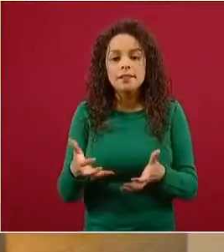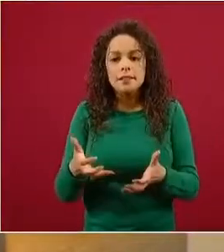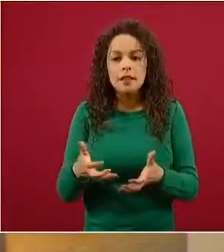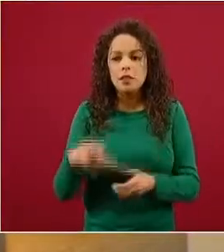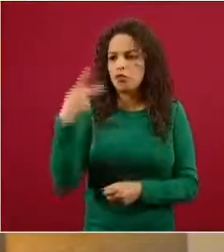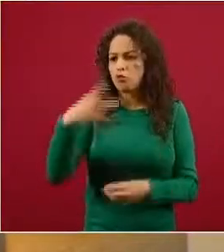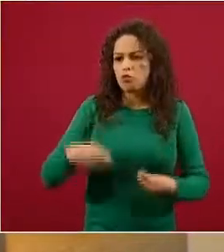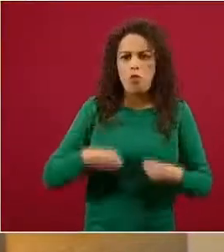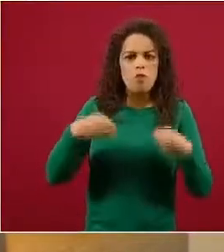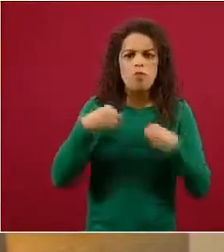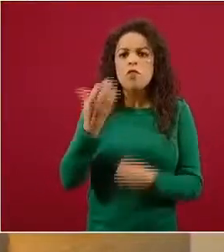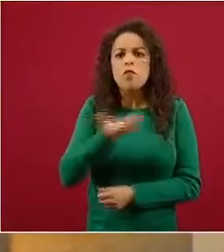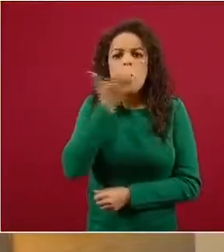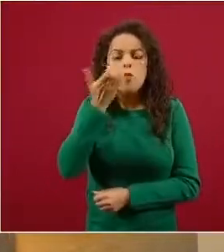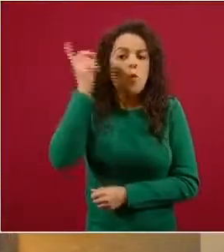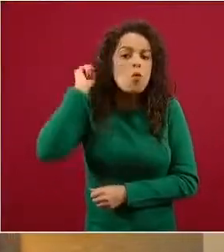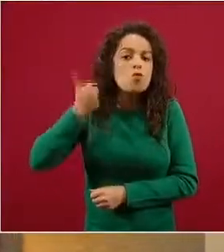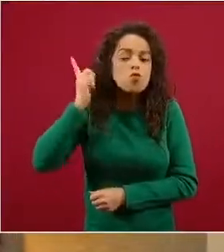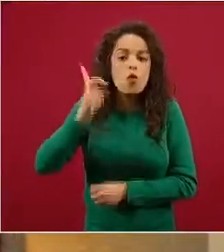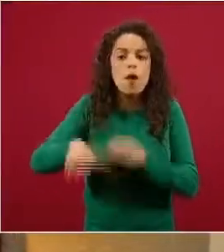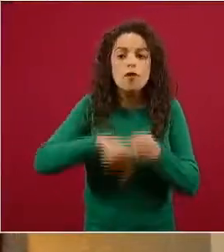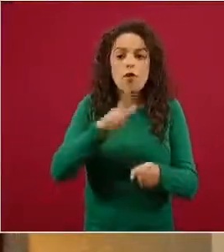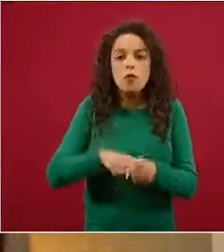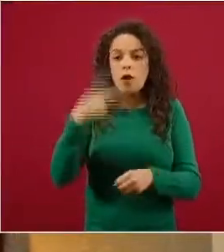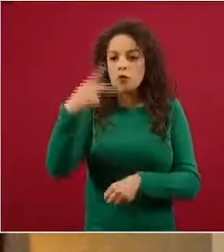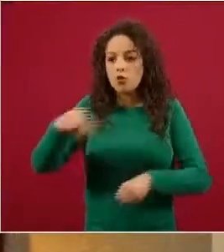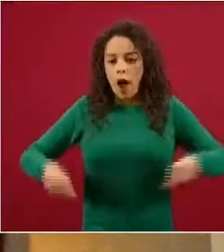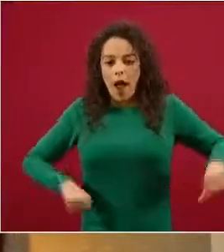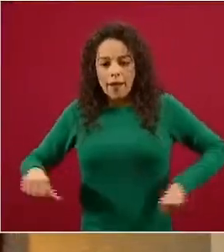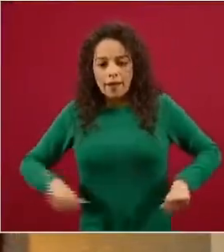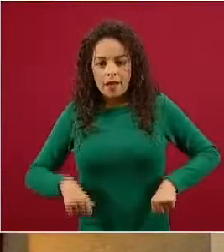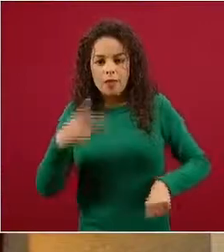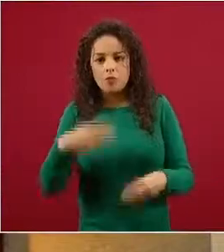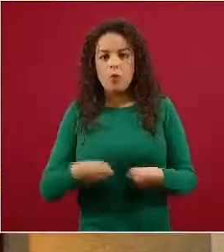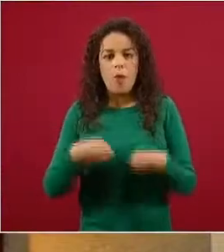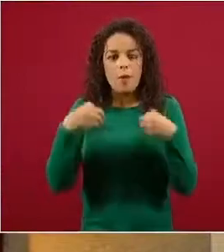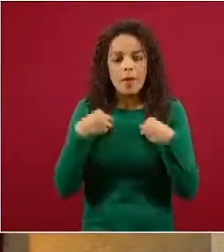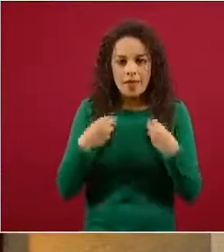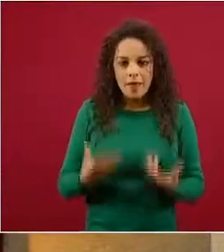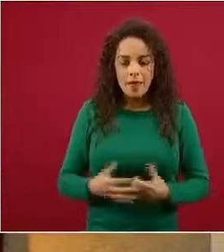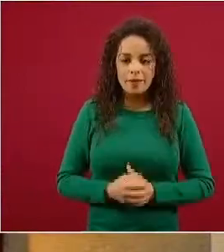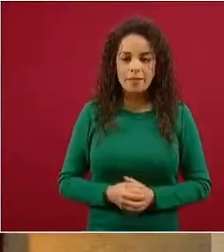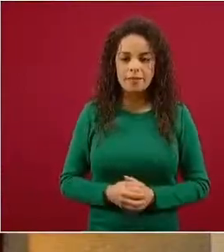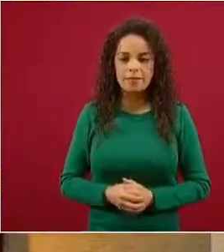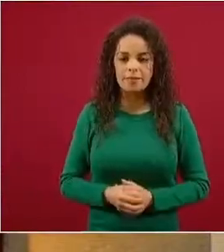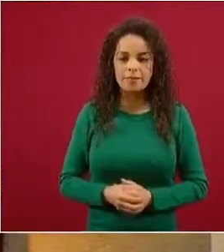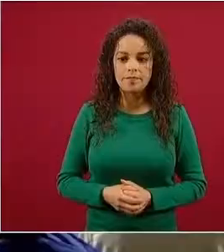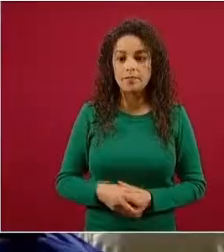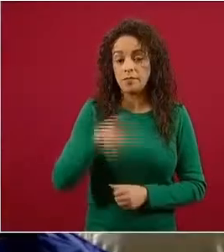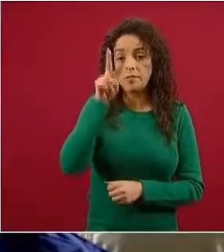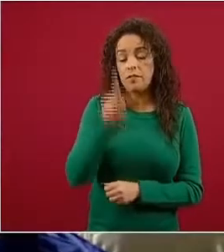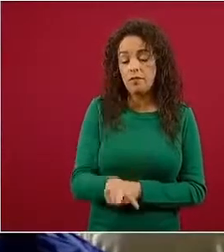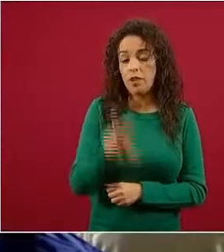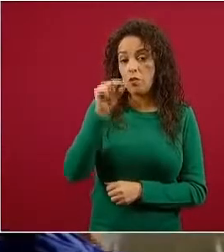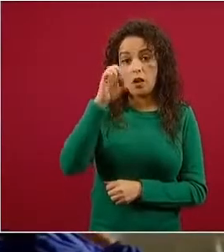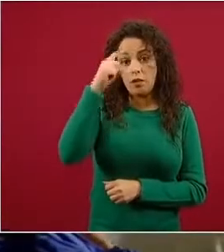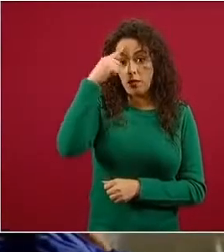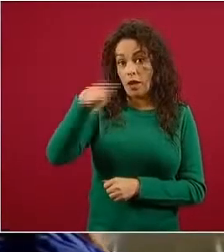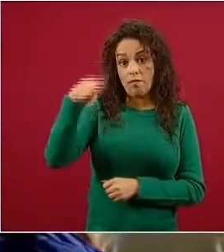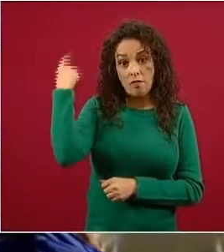importante que hay otras técnicas, las que llamamos técnicas narrativas, que es escribir cartas, es un buen